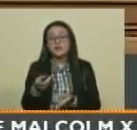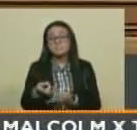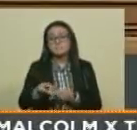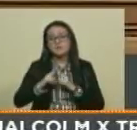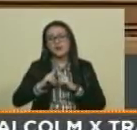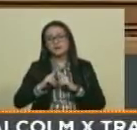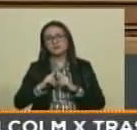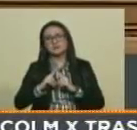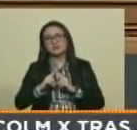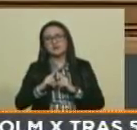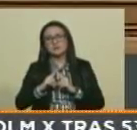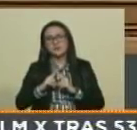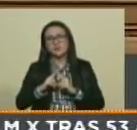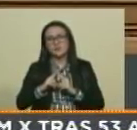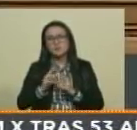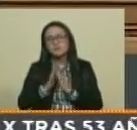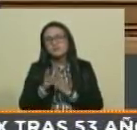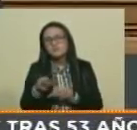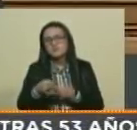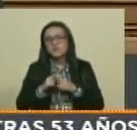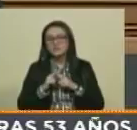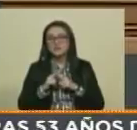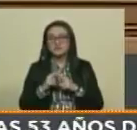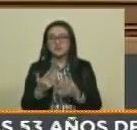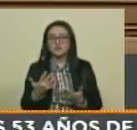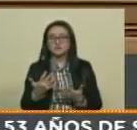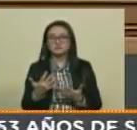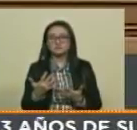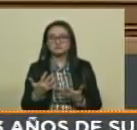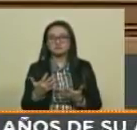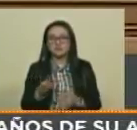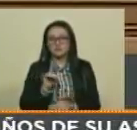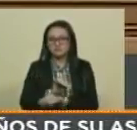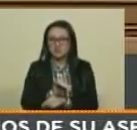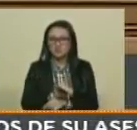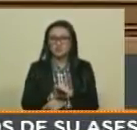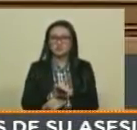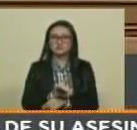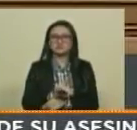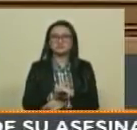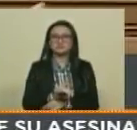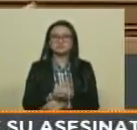condiciones desfavorables para la industria y además ofrecer como garantía,